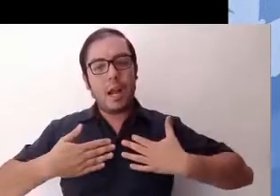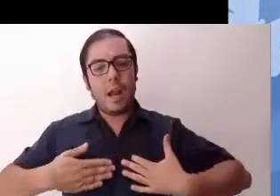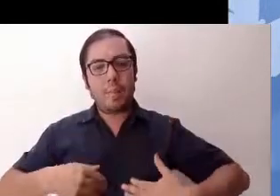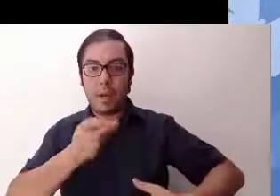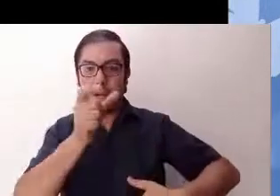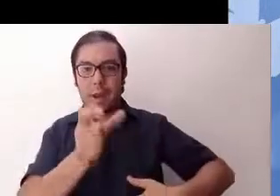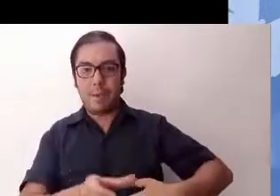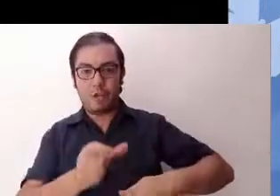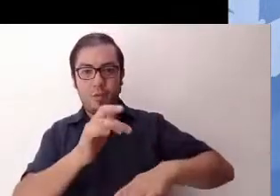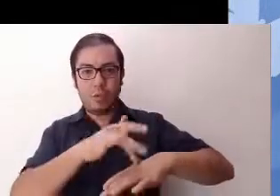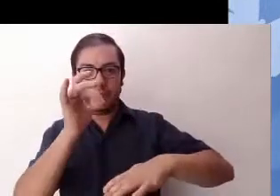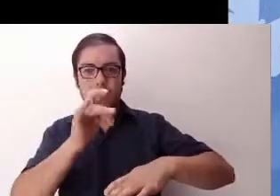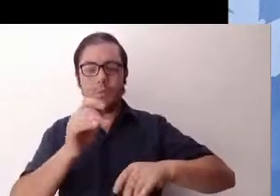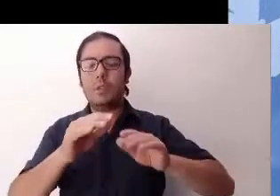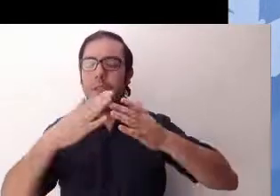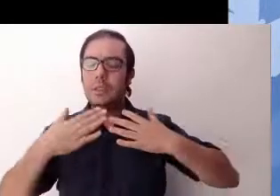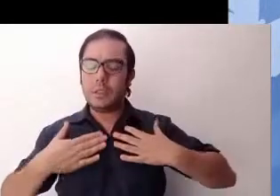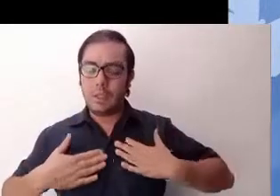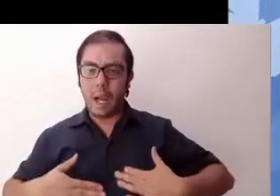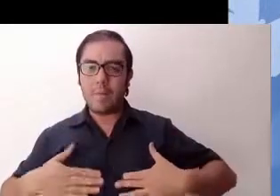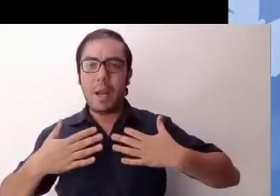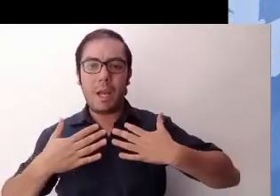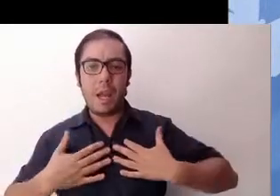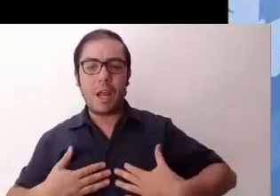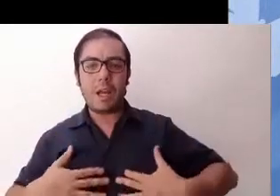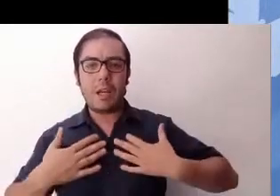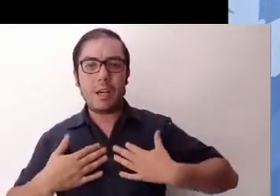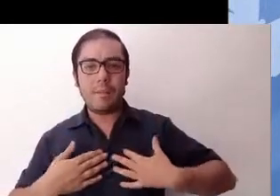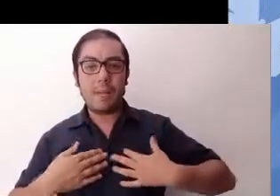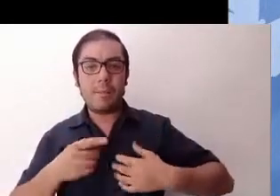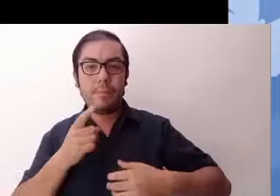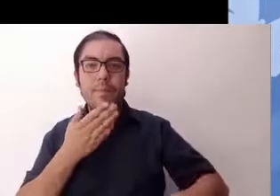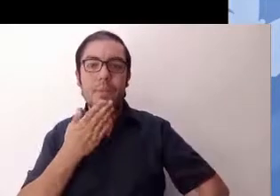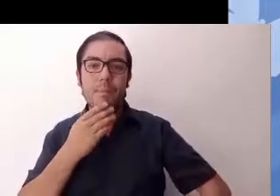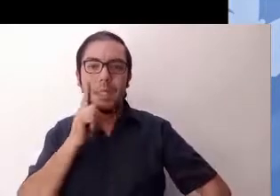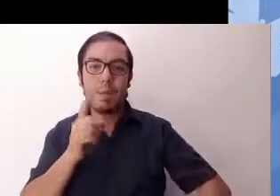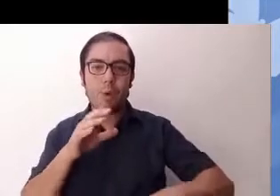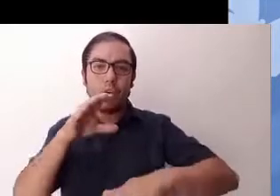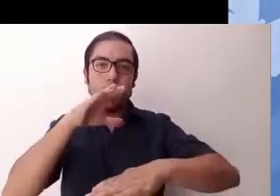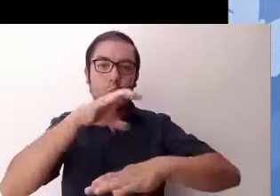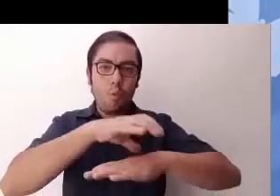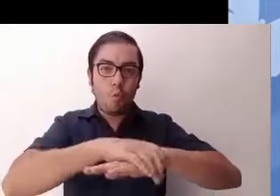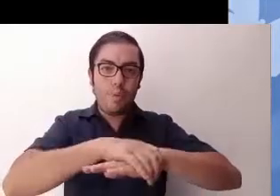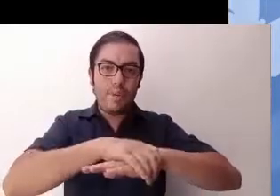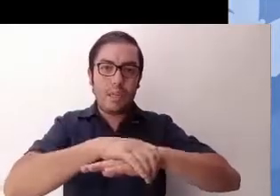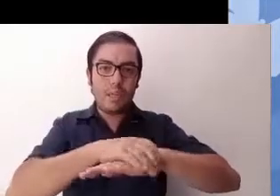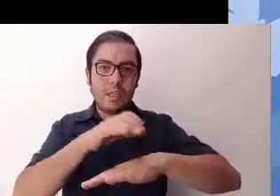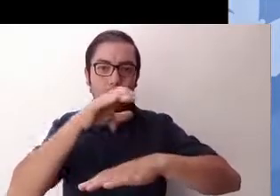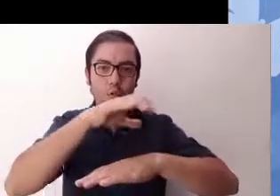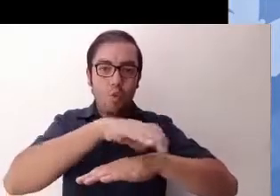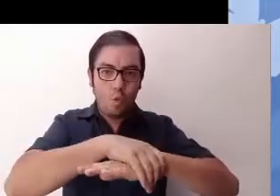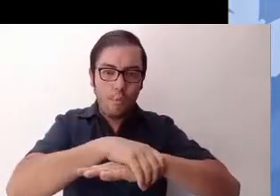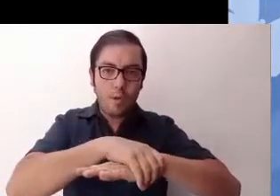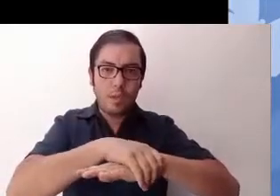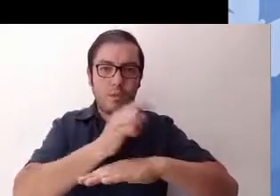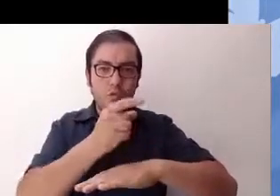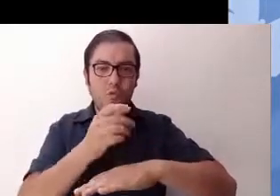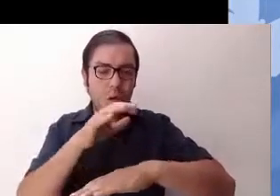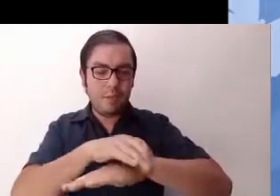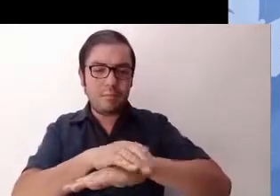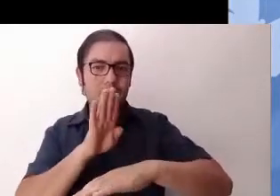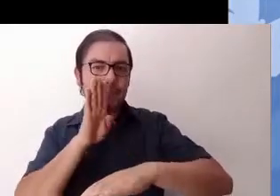estéril, ya, o un vendaje, o un apósito, o un paño, porque la piel va a estar vulnerada, va a